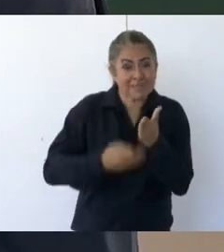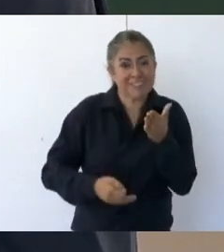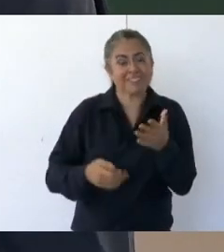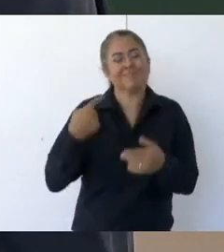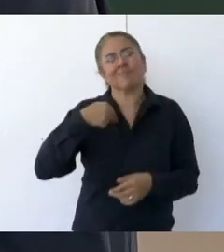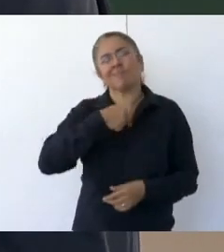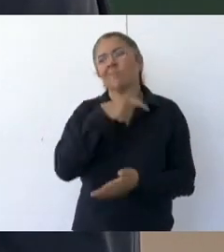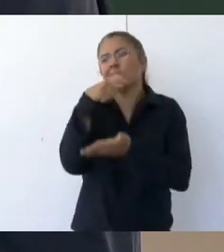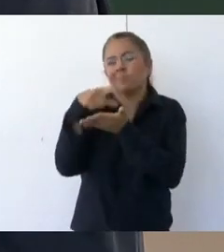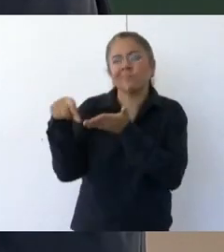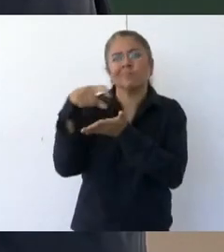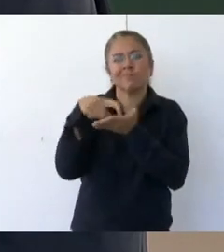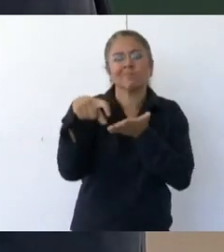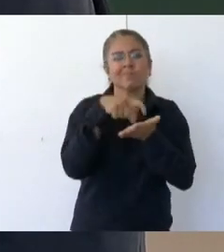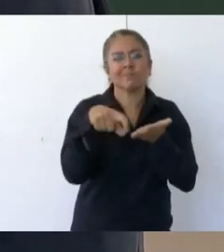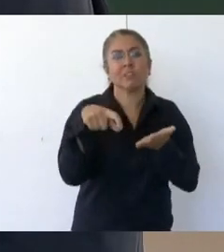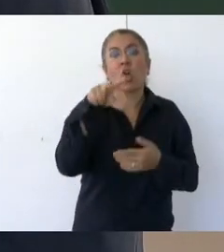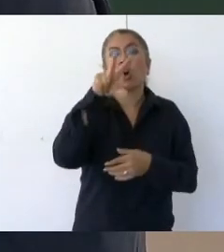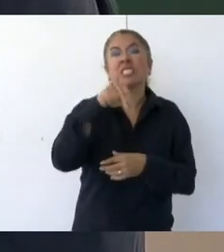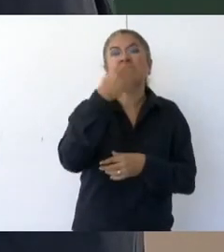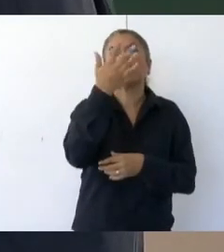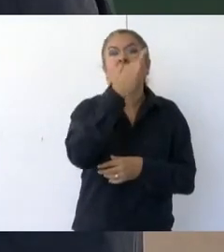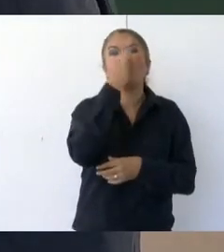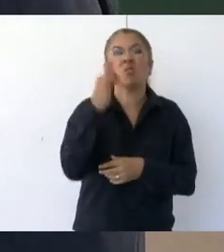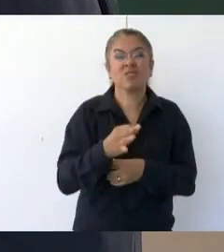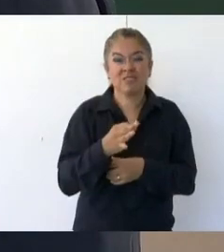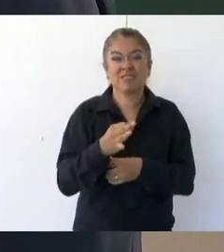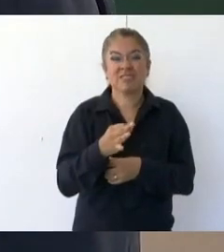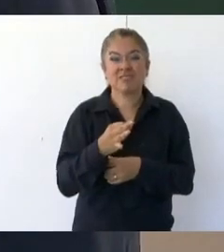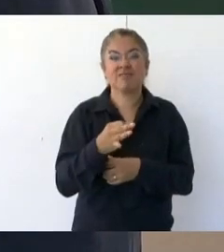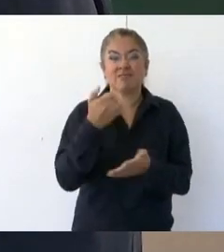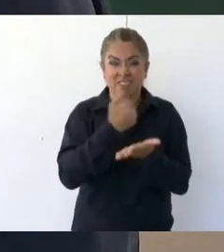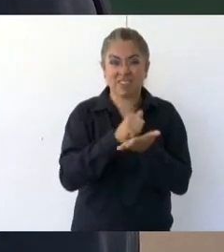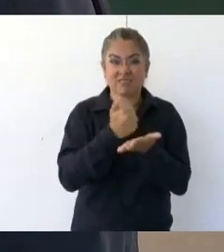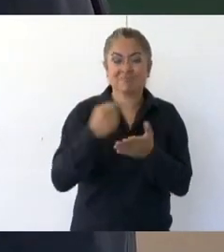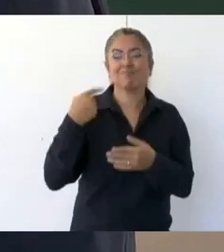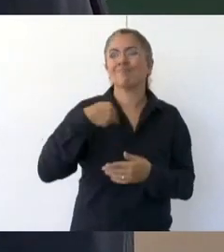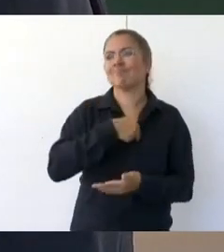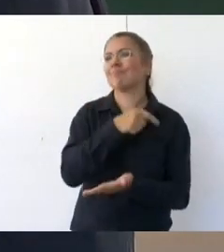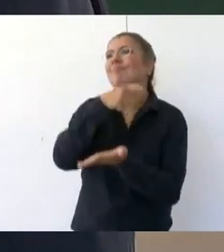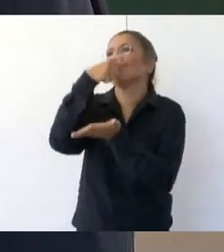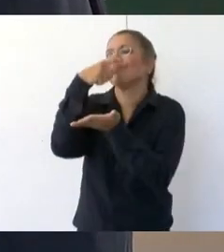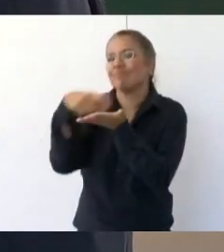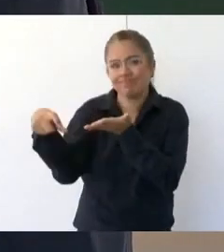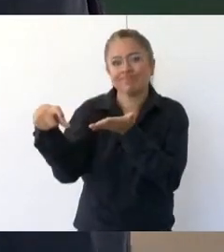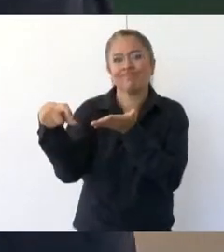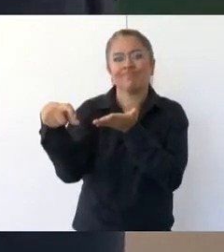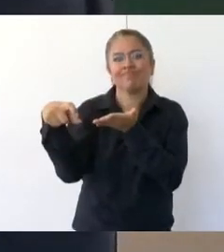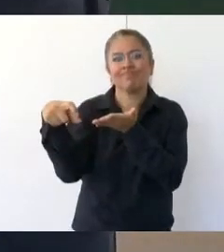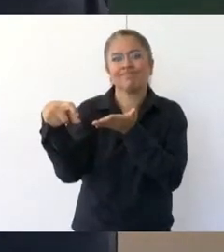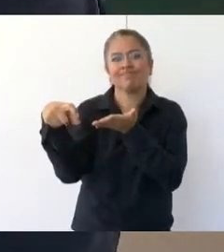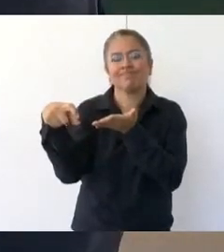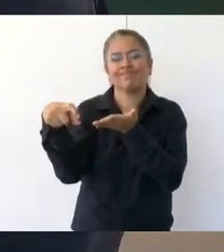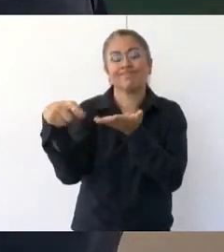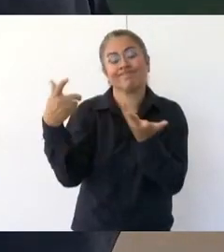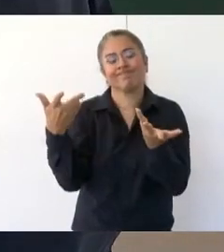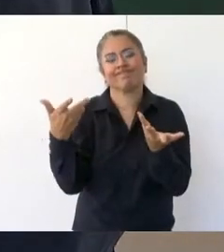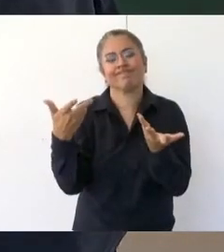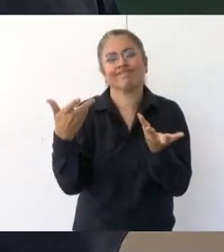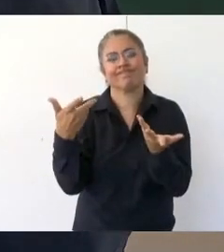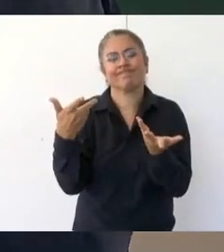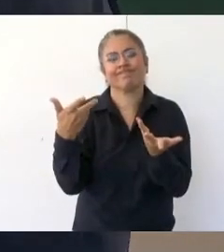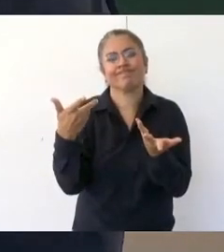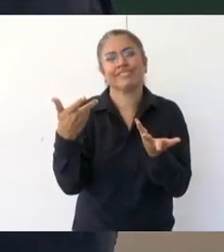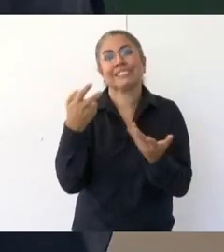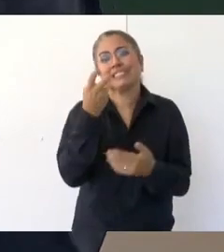comprando el 85% del arroz que consumimos. Ahí sí